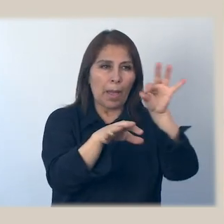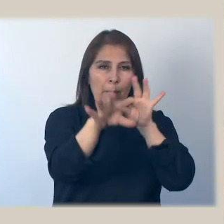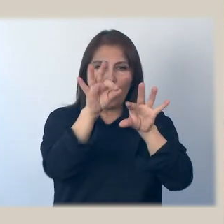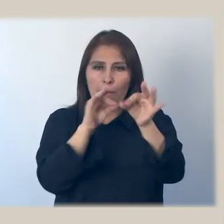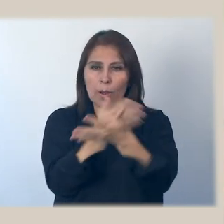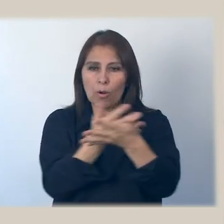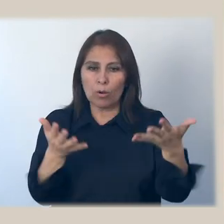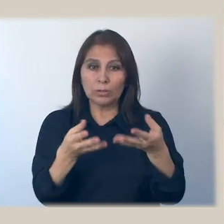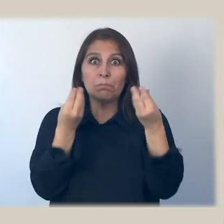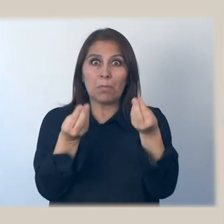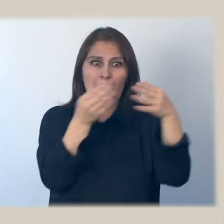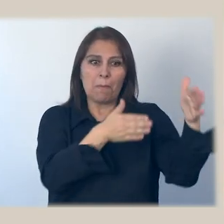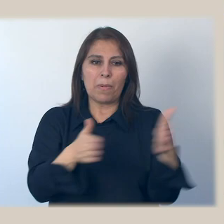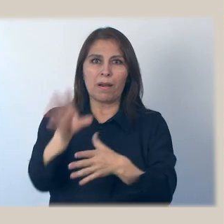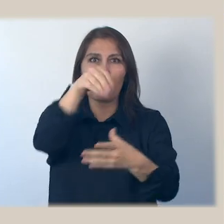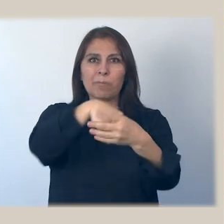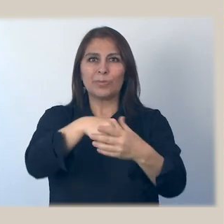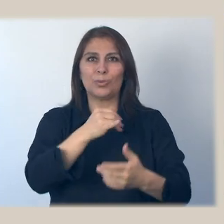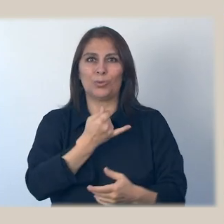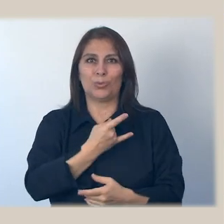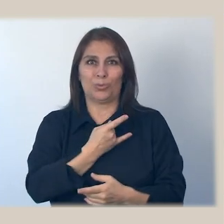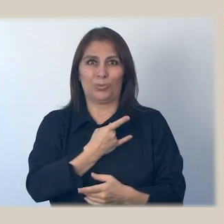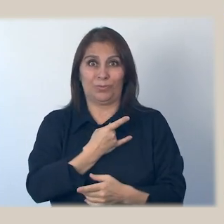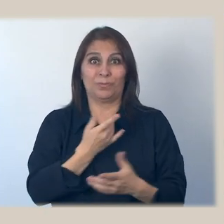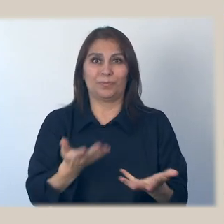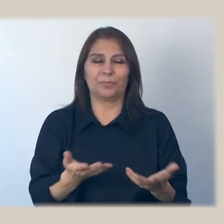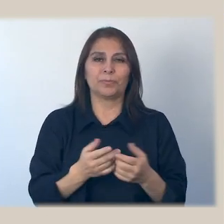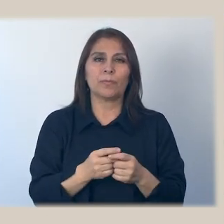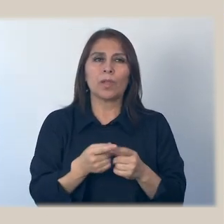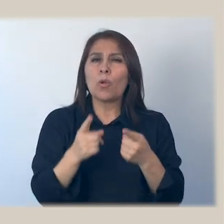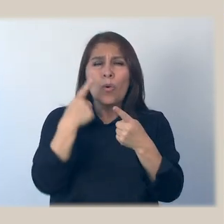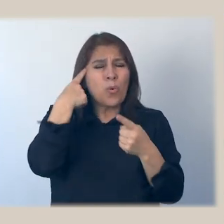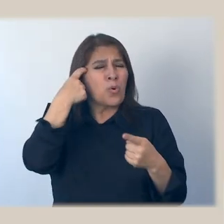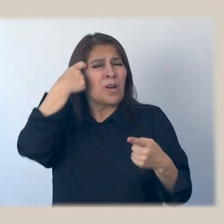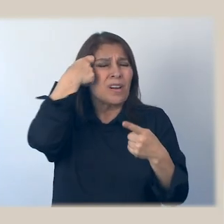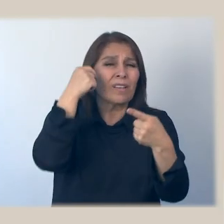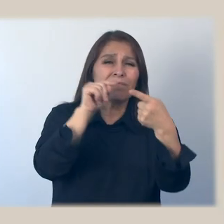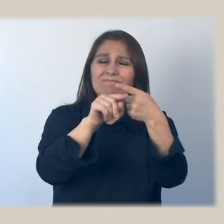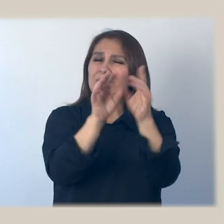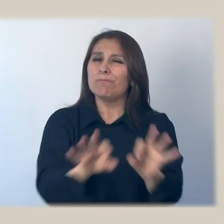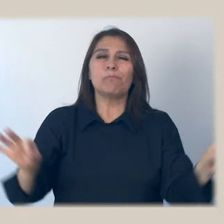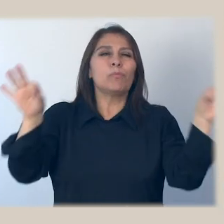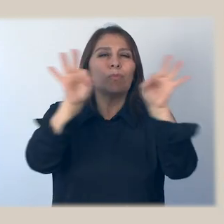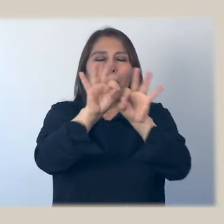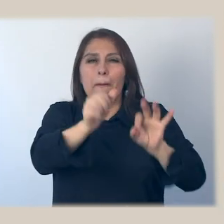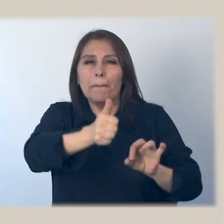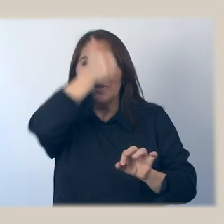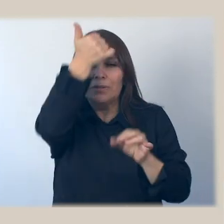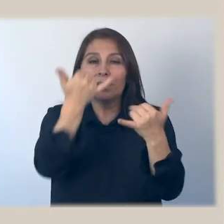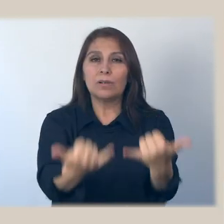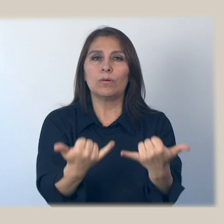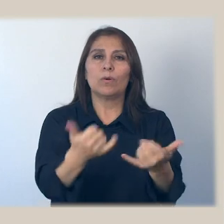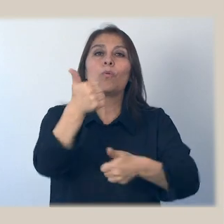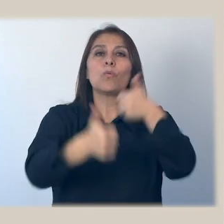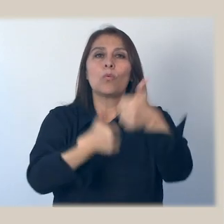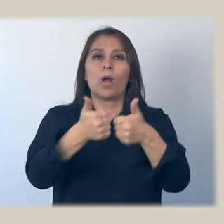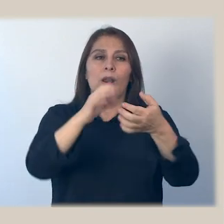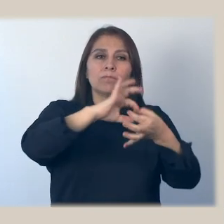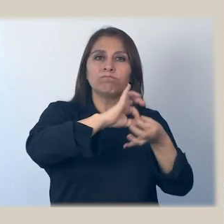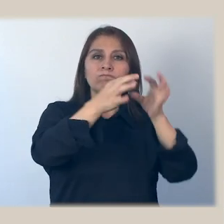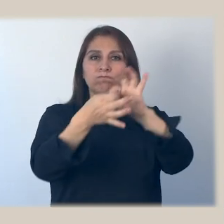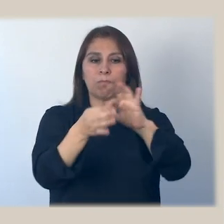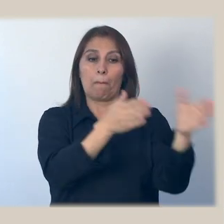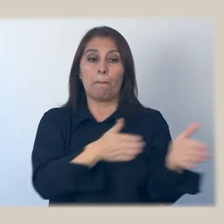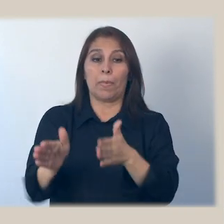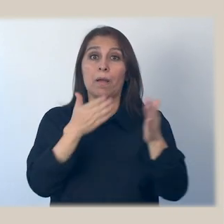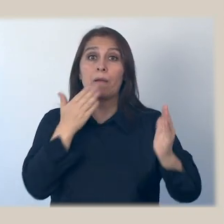de la universidad. En tal sentido, uno de los retos más importantes que se plantean en este momento es la articulación de los